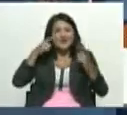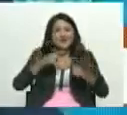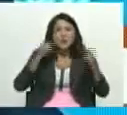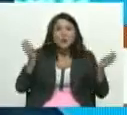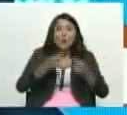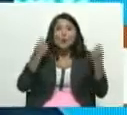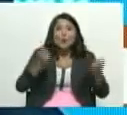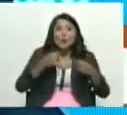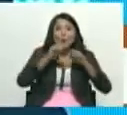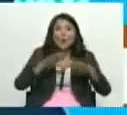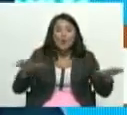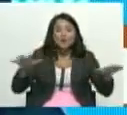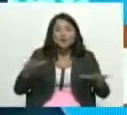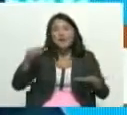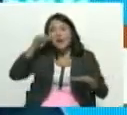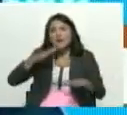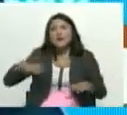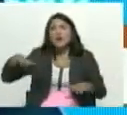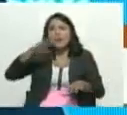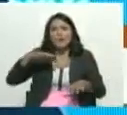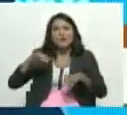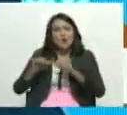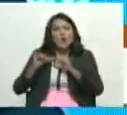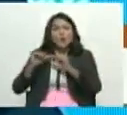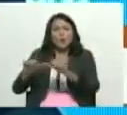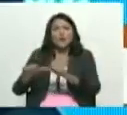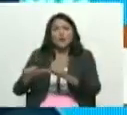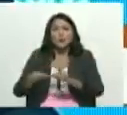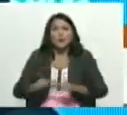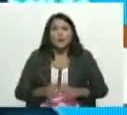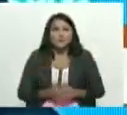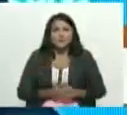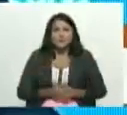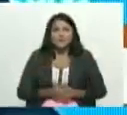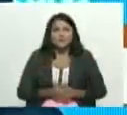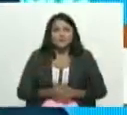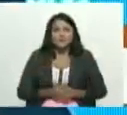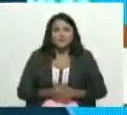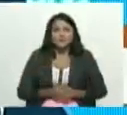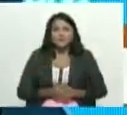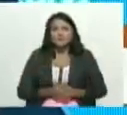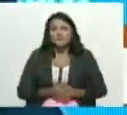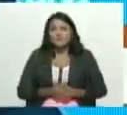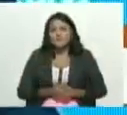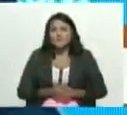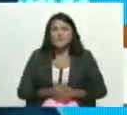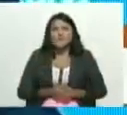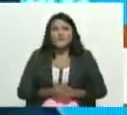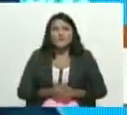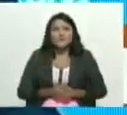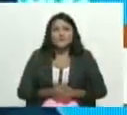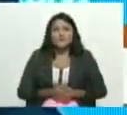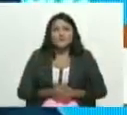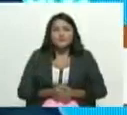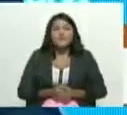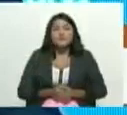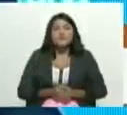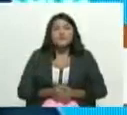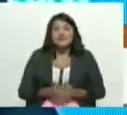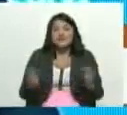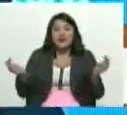continuado en diferentes coyunturas en diferentes condiciones es una mesa que sin duda alguna